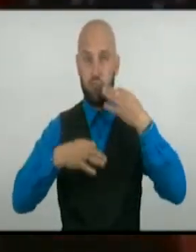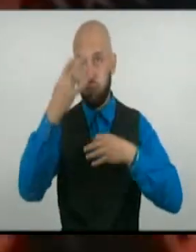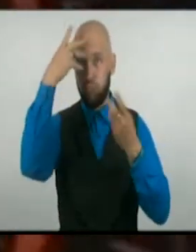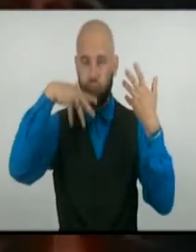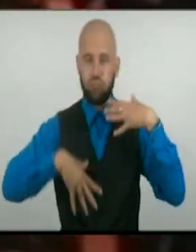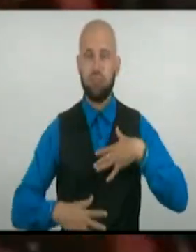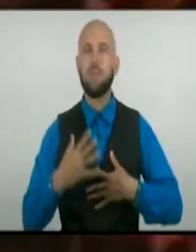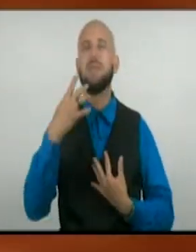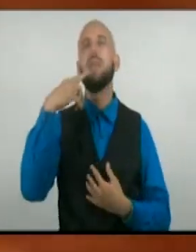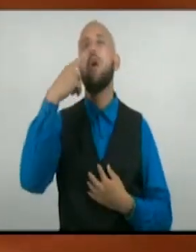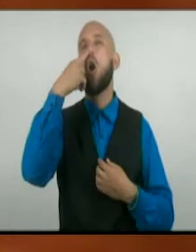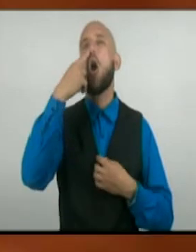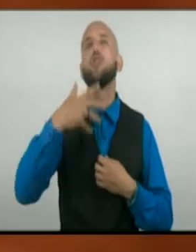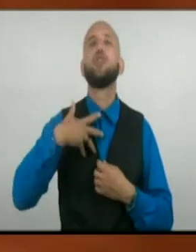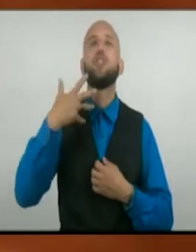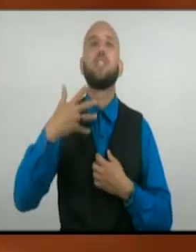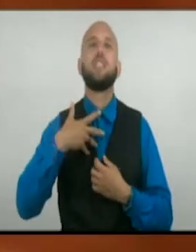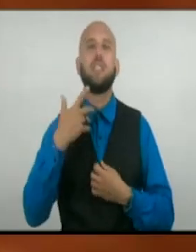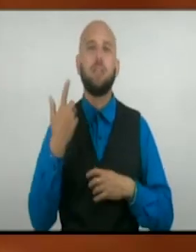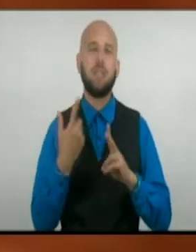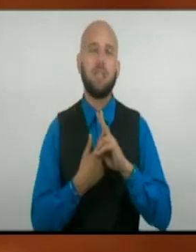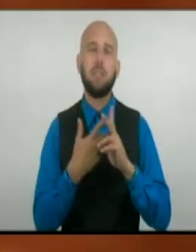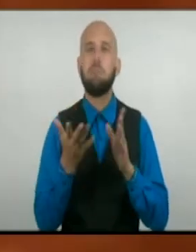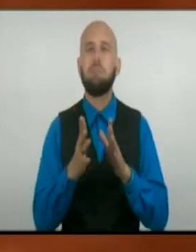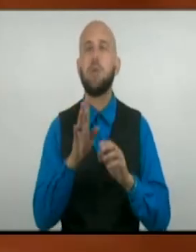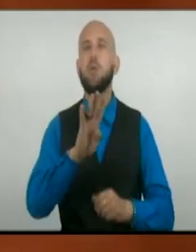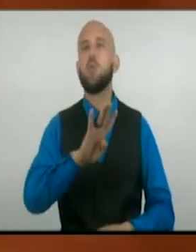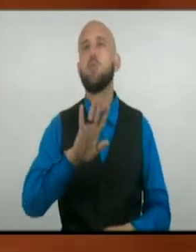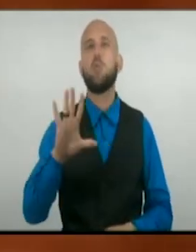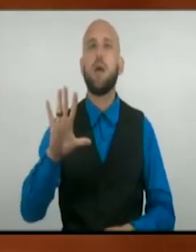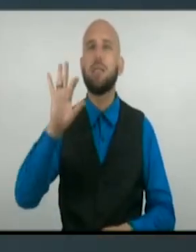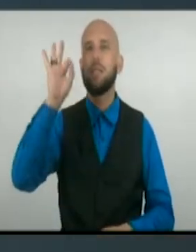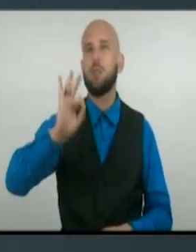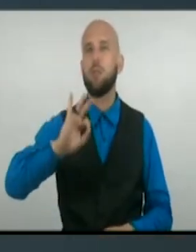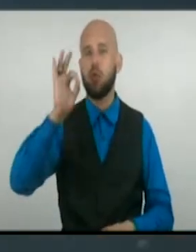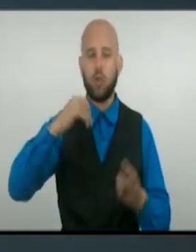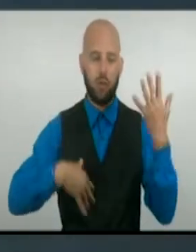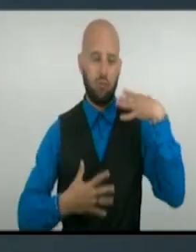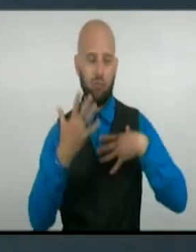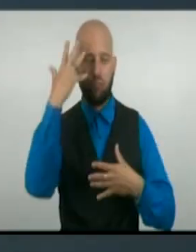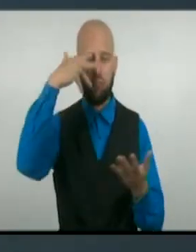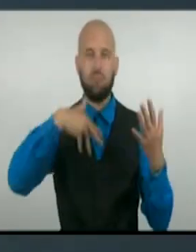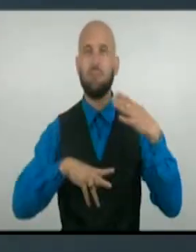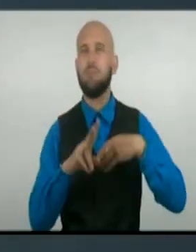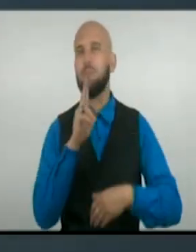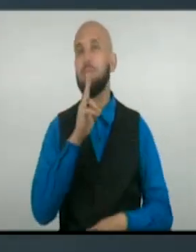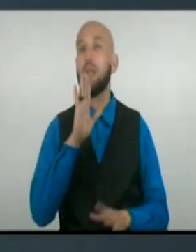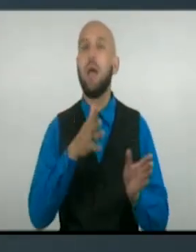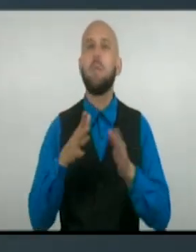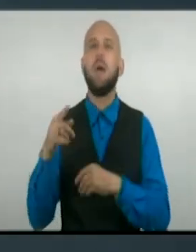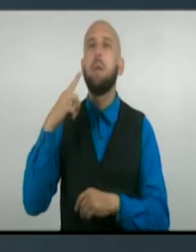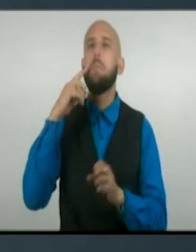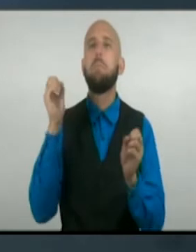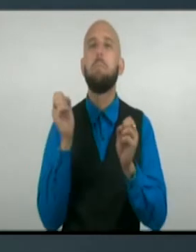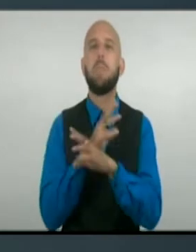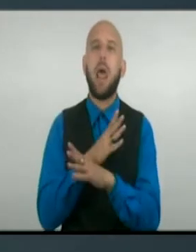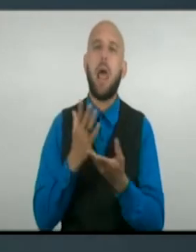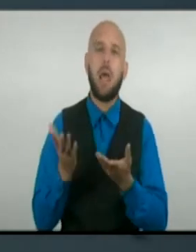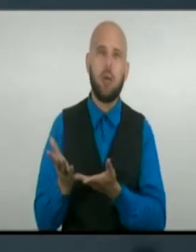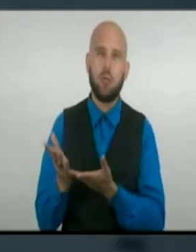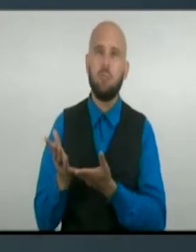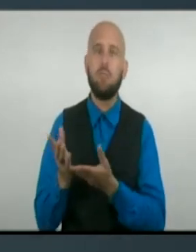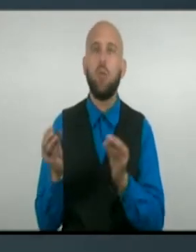el oxígeno y ocupan un 45% del volumen sanguíneo en tanto los blancos ocupan junto a las plaquetas